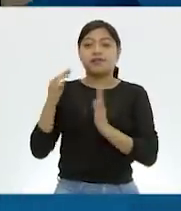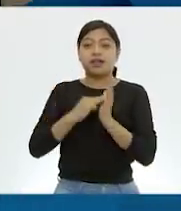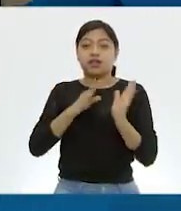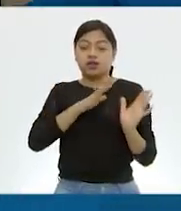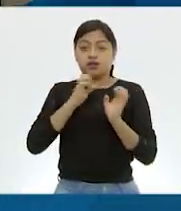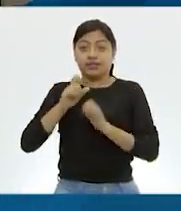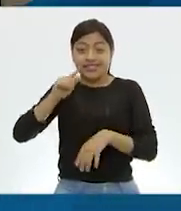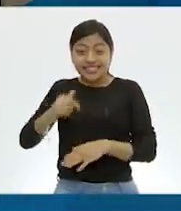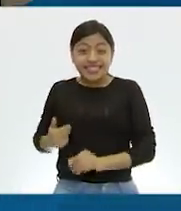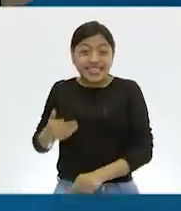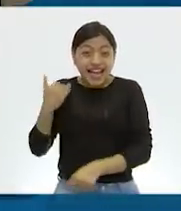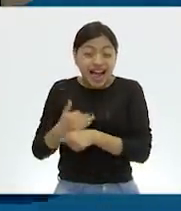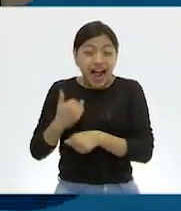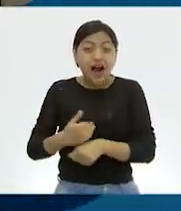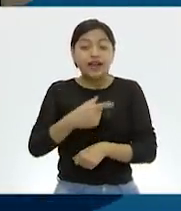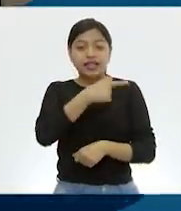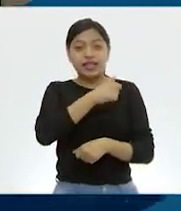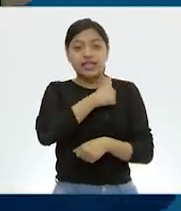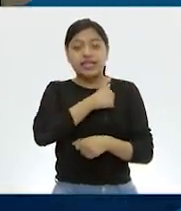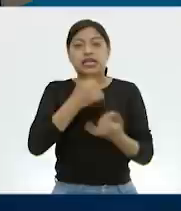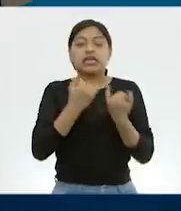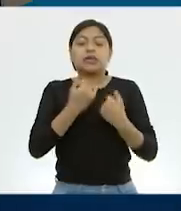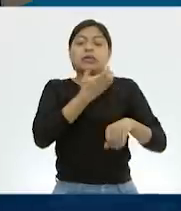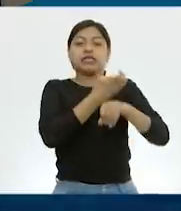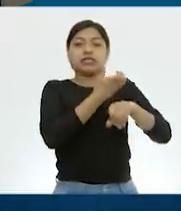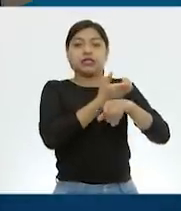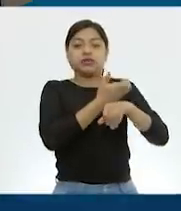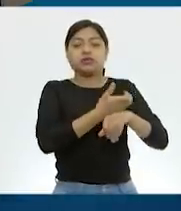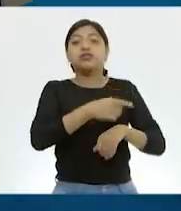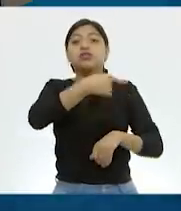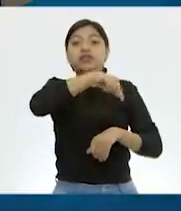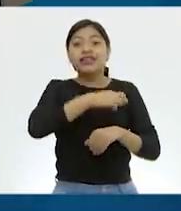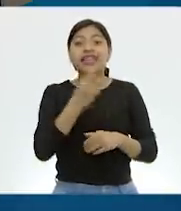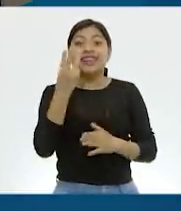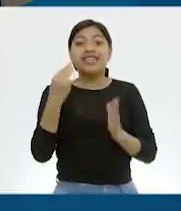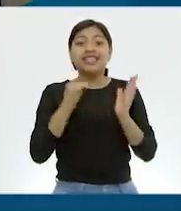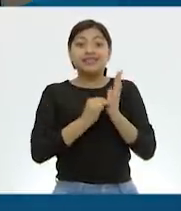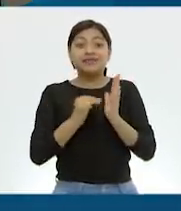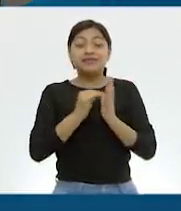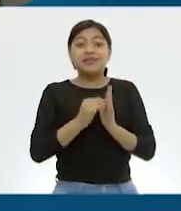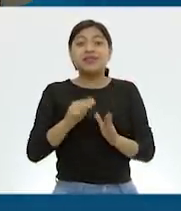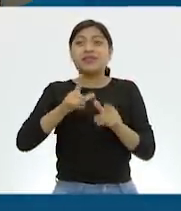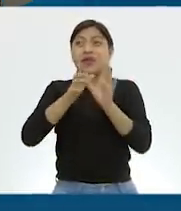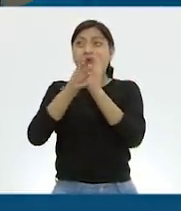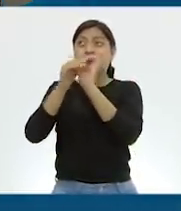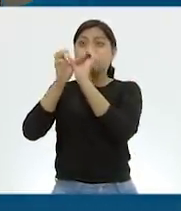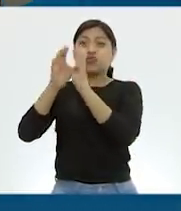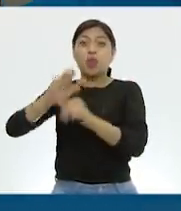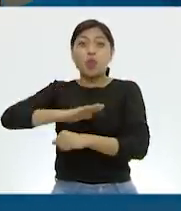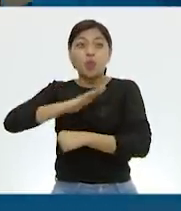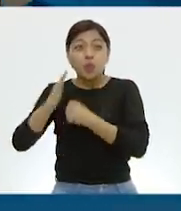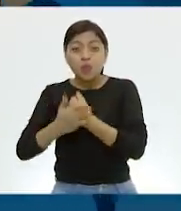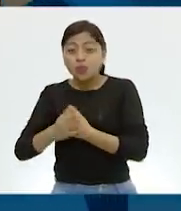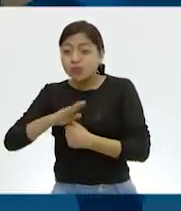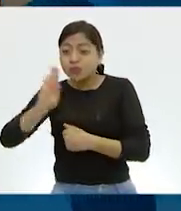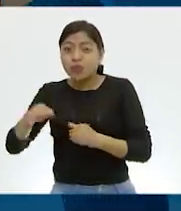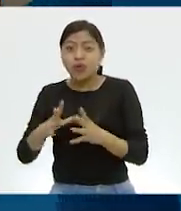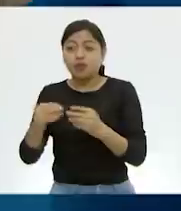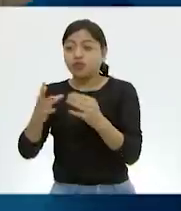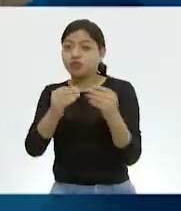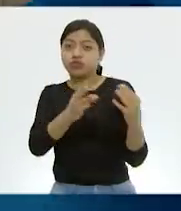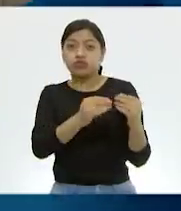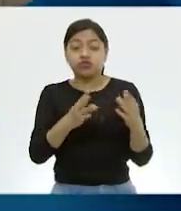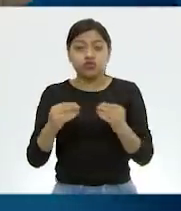1970 a la fecha en Canadá y Estados Unidos, en Norteamérica, 3.000 millones de aves. Si hiciéramos una más o menos